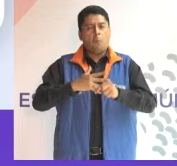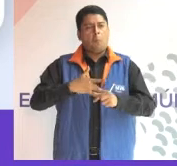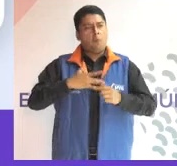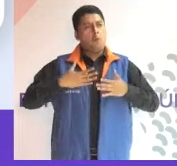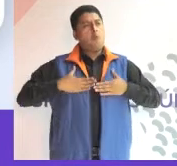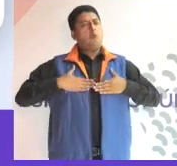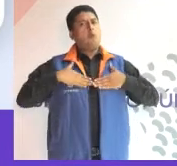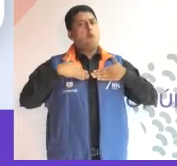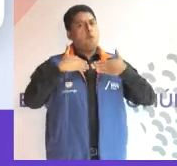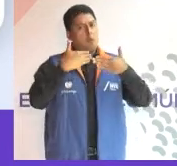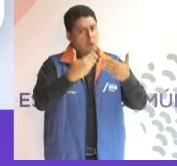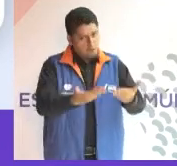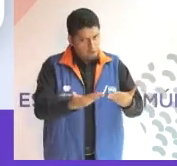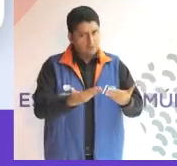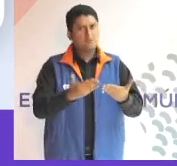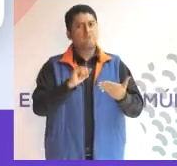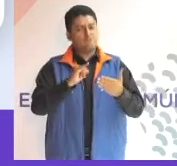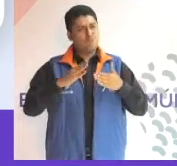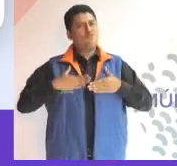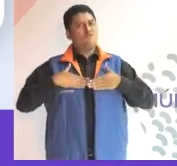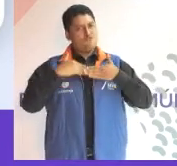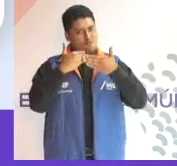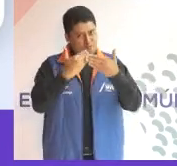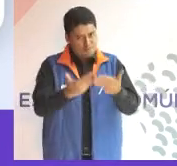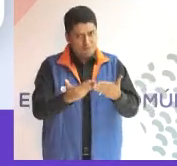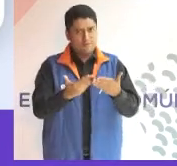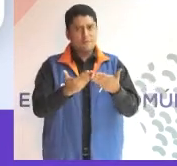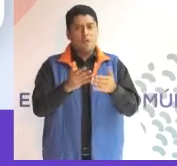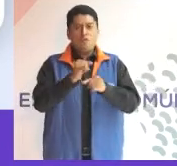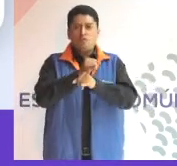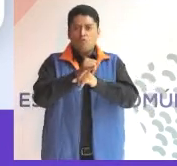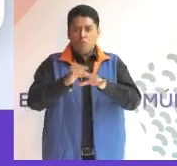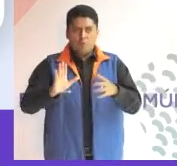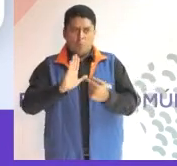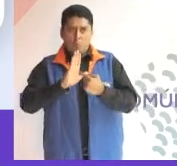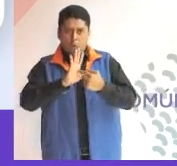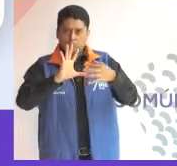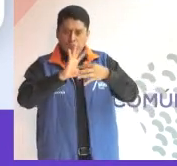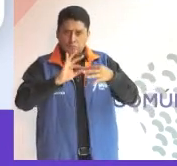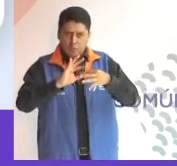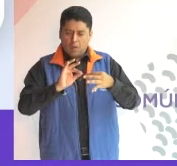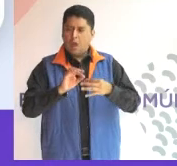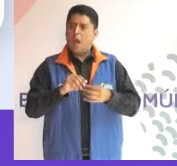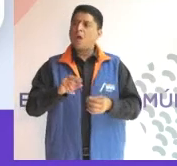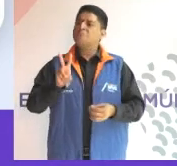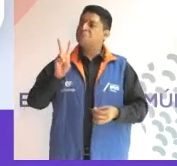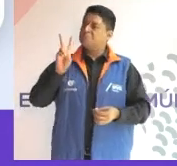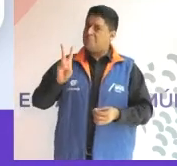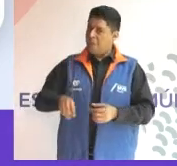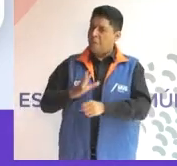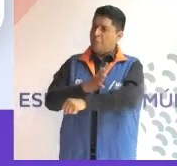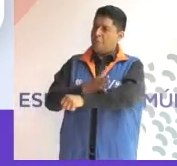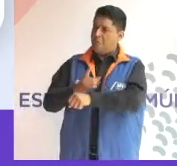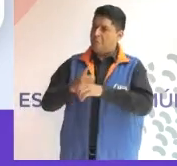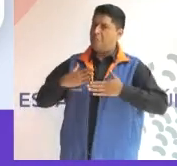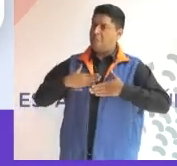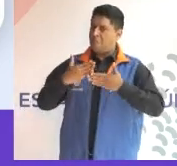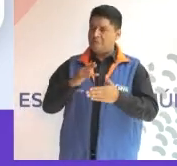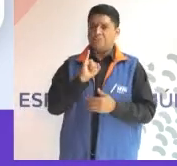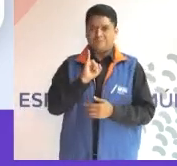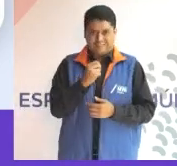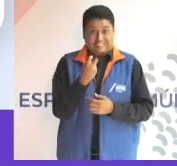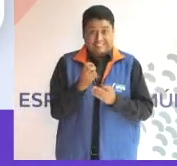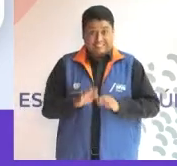validación de la información, el compromiso, por ejemplo, con las tareas de una organización voluntaria,